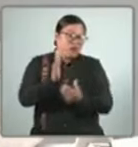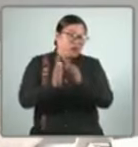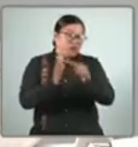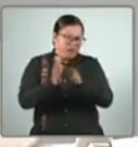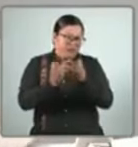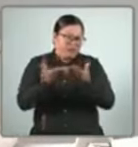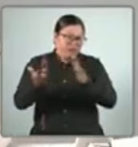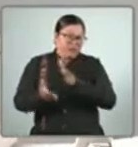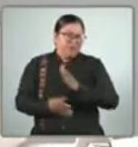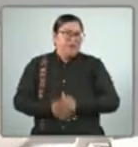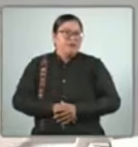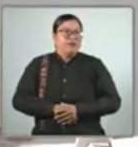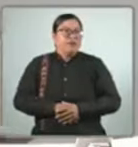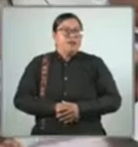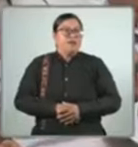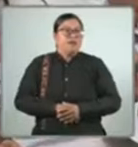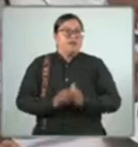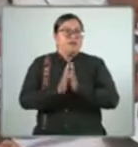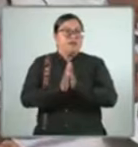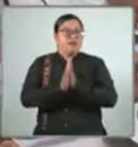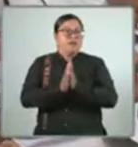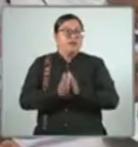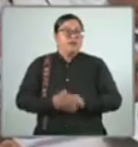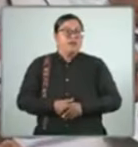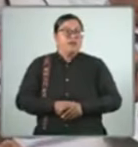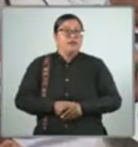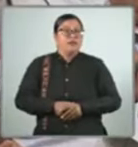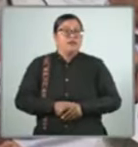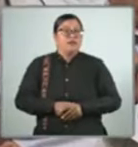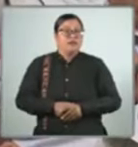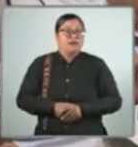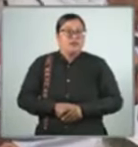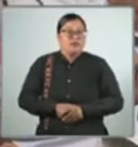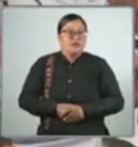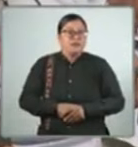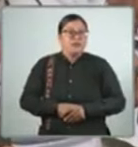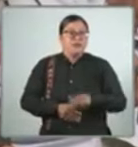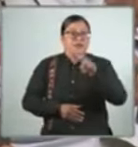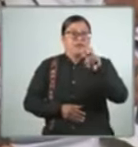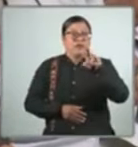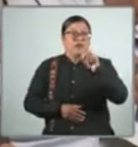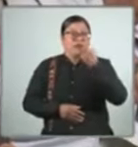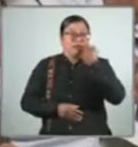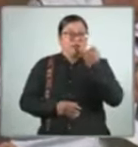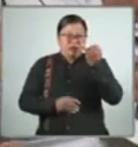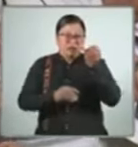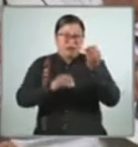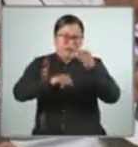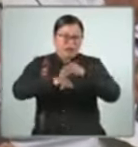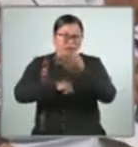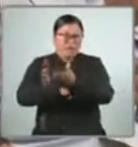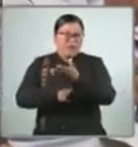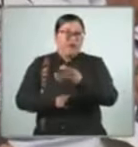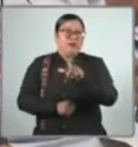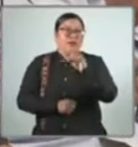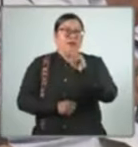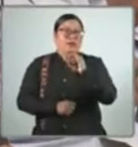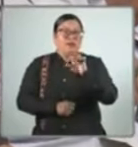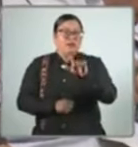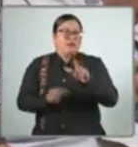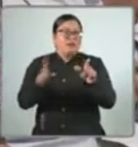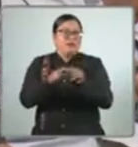momento. Por favor, ¿quiere la doctora Vero agregar algo y después el maestro Leonel? Muy